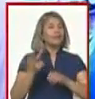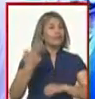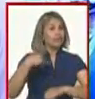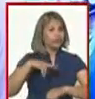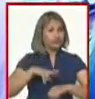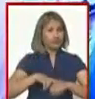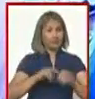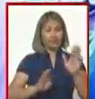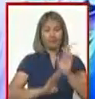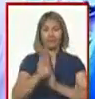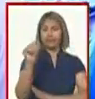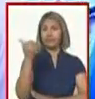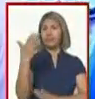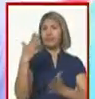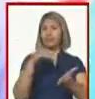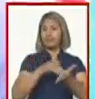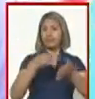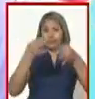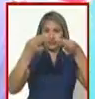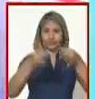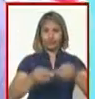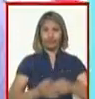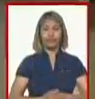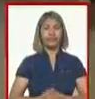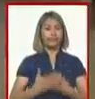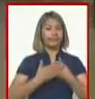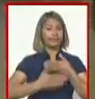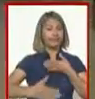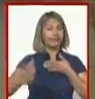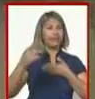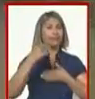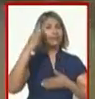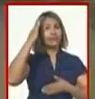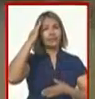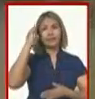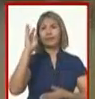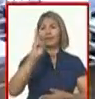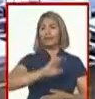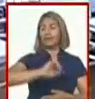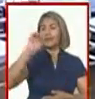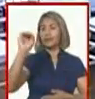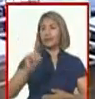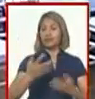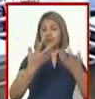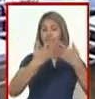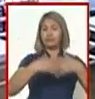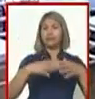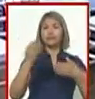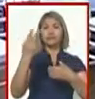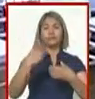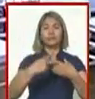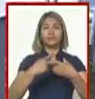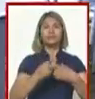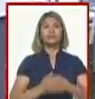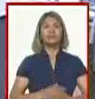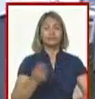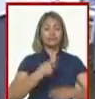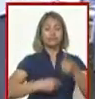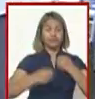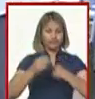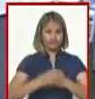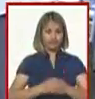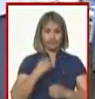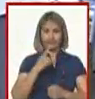citas superan las 10,000 citas oficiales que son las que se llevan a cabo. Según se conoce, el 60% de las empresas que van a participar en esta rueda de